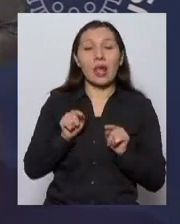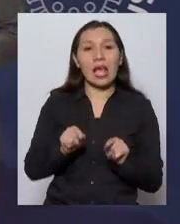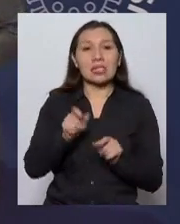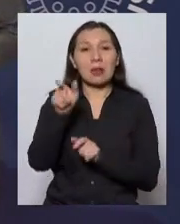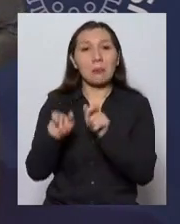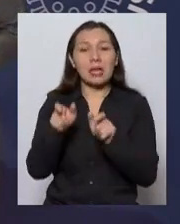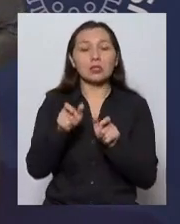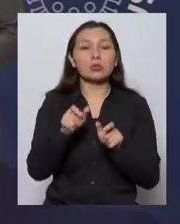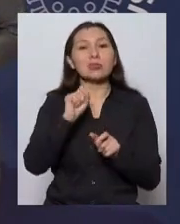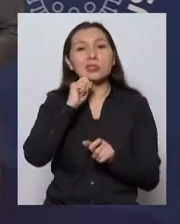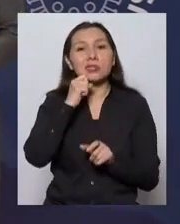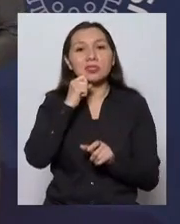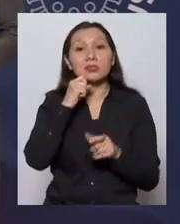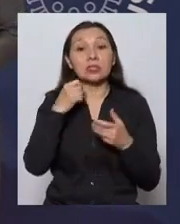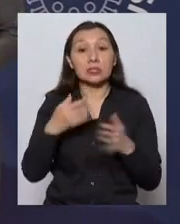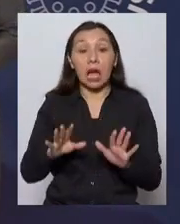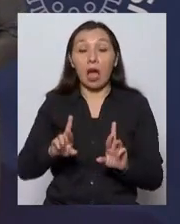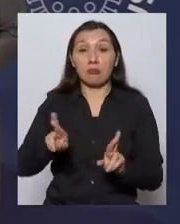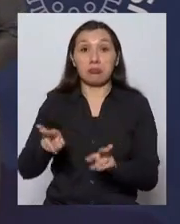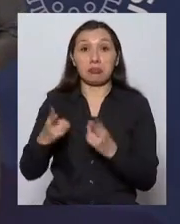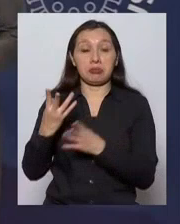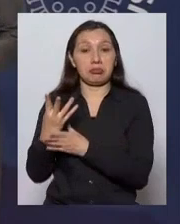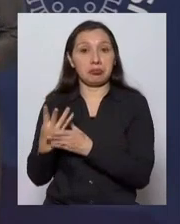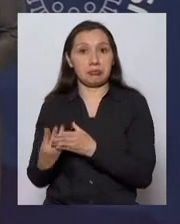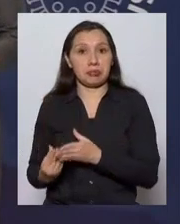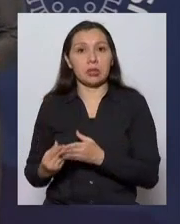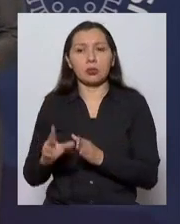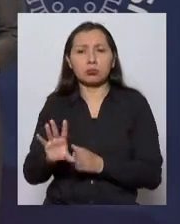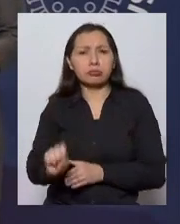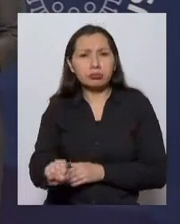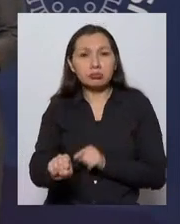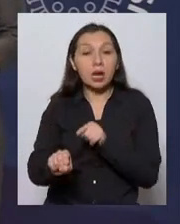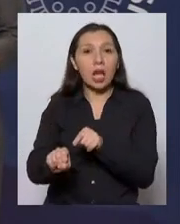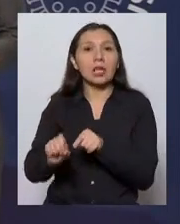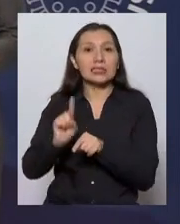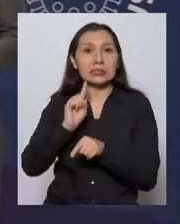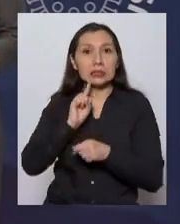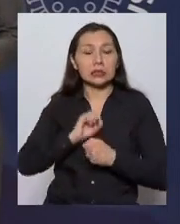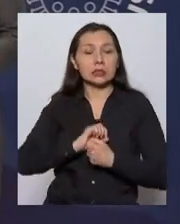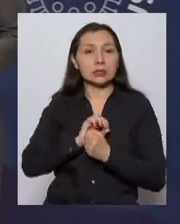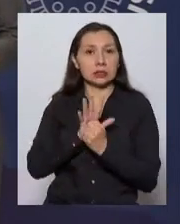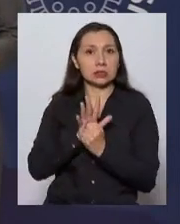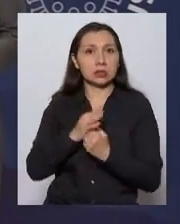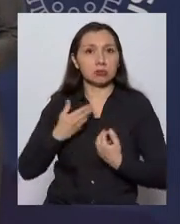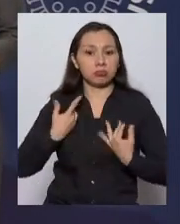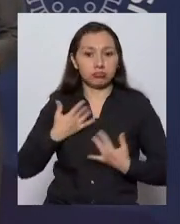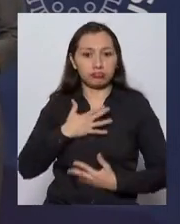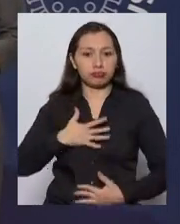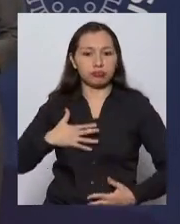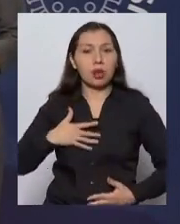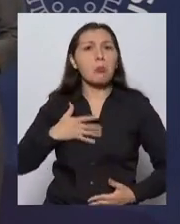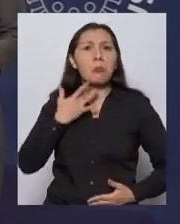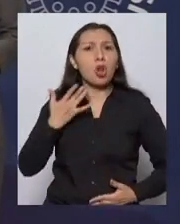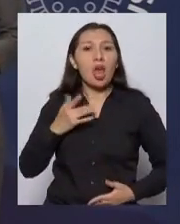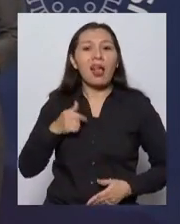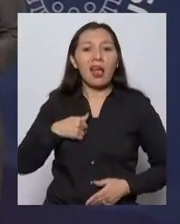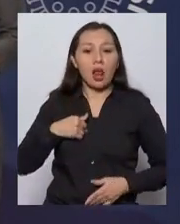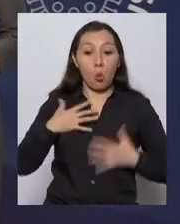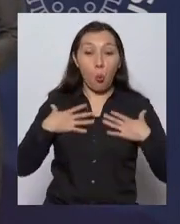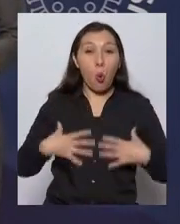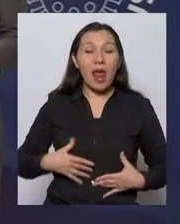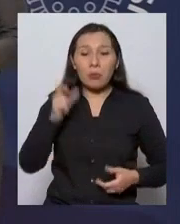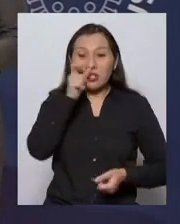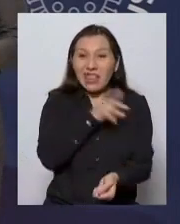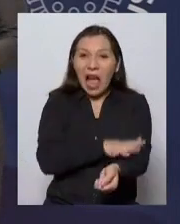estos pacientes ya recuperados, identificados como que tuvieron la infección, porque tienen anticuerpos, defensas en